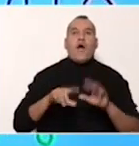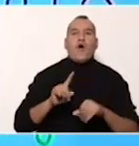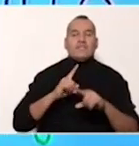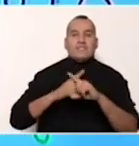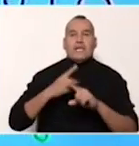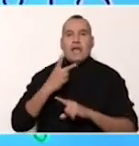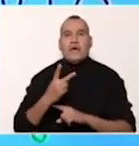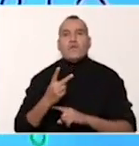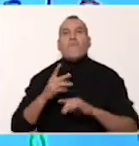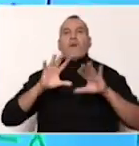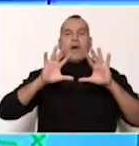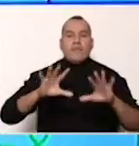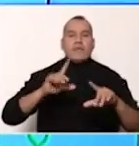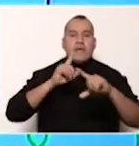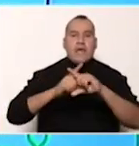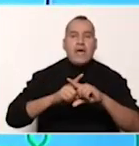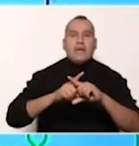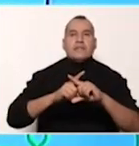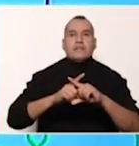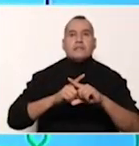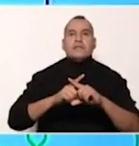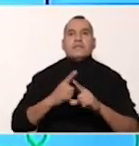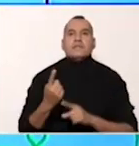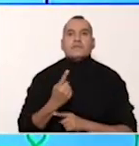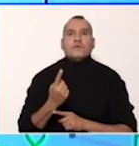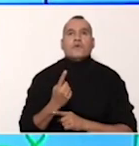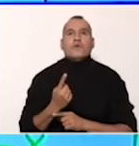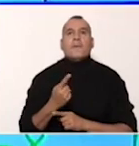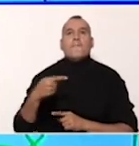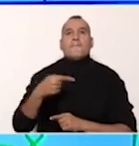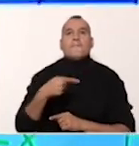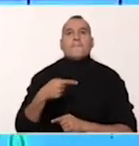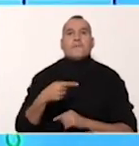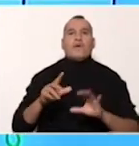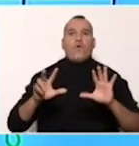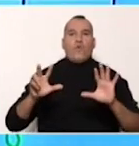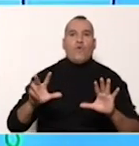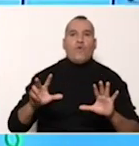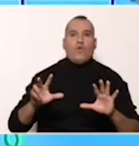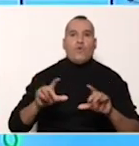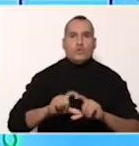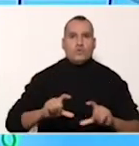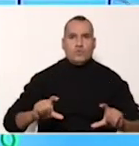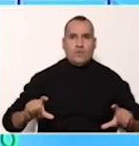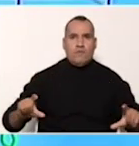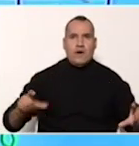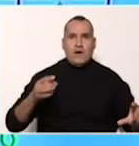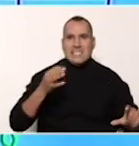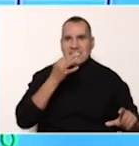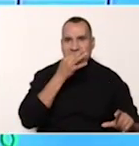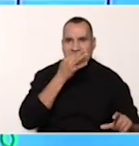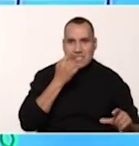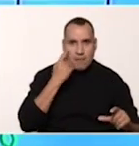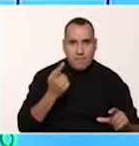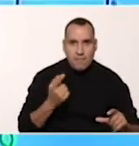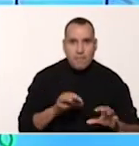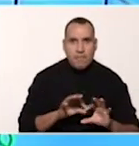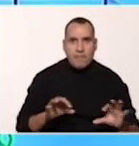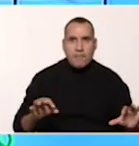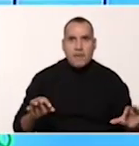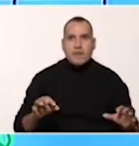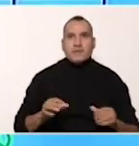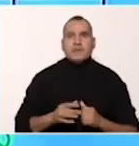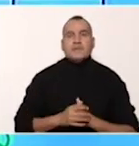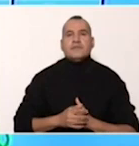10 de x a la 1, y el término independiente es menos 8. El último dato que me queda